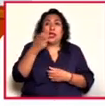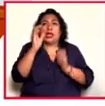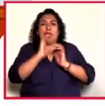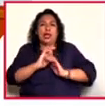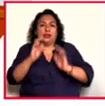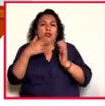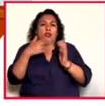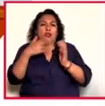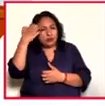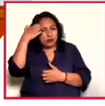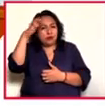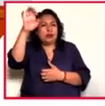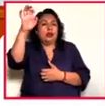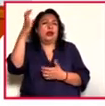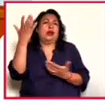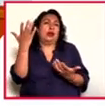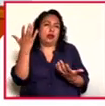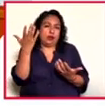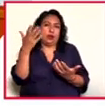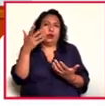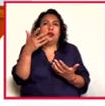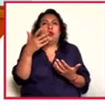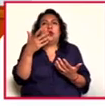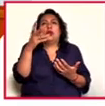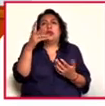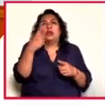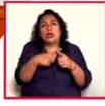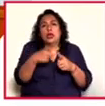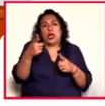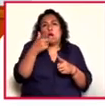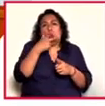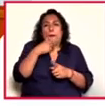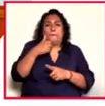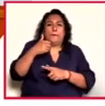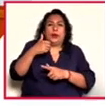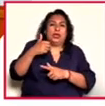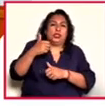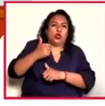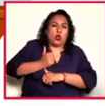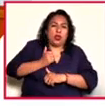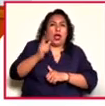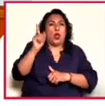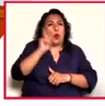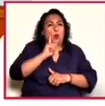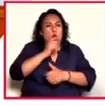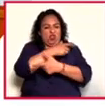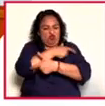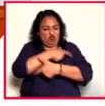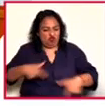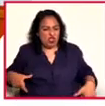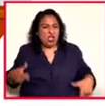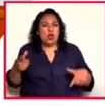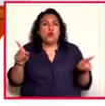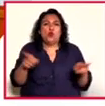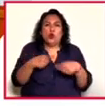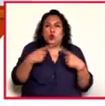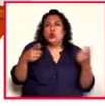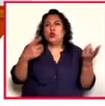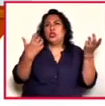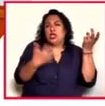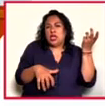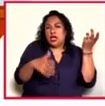nostálgicas, tanto de las soldaderas como de los soldados, esos ritmos de la guitarra